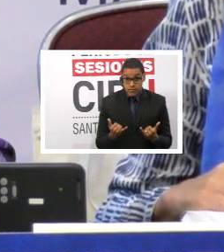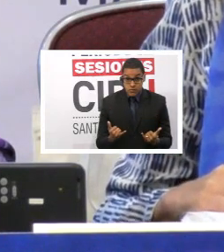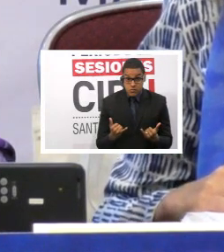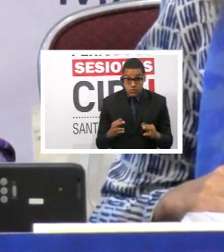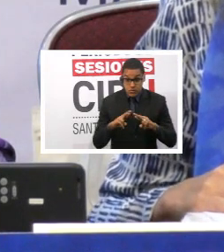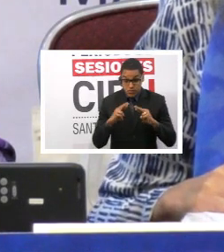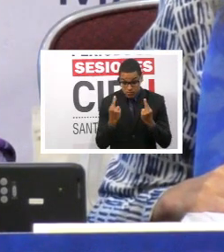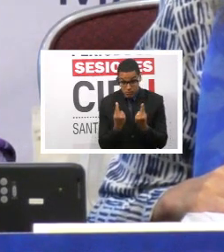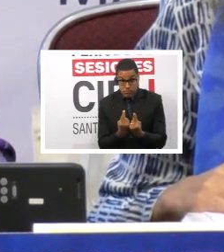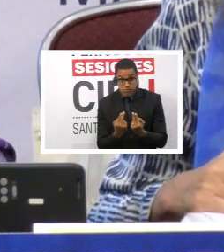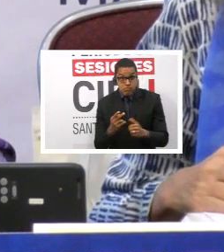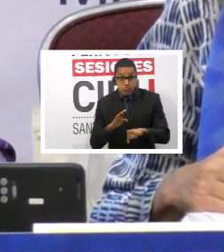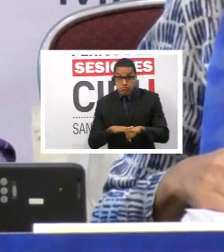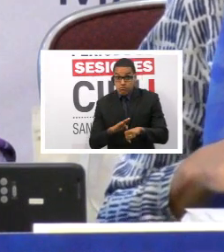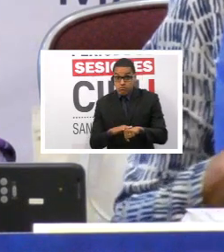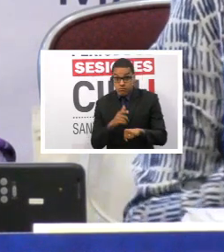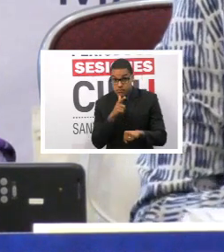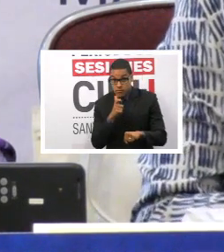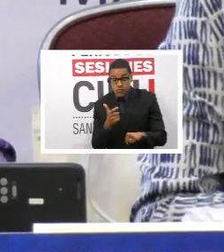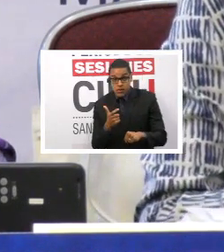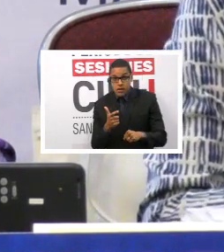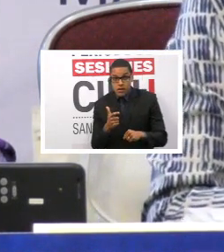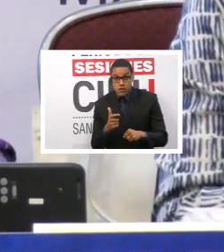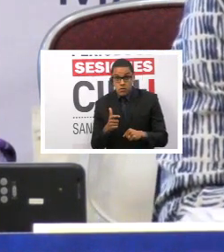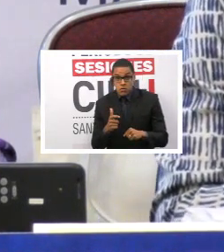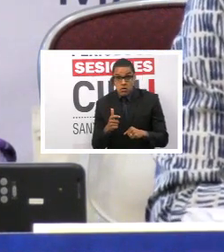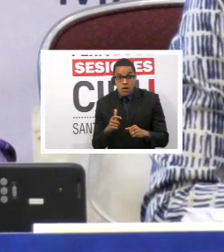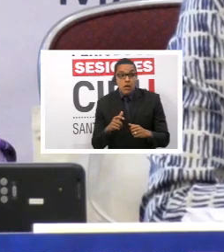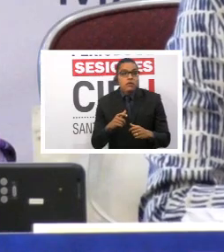jones d